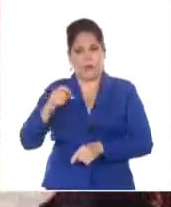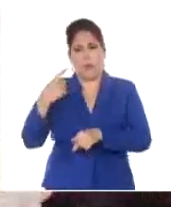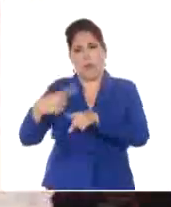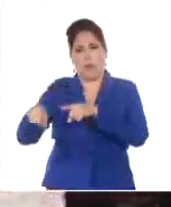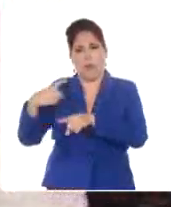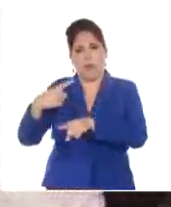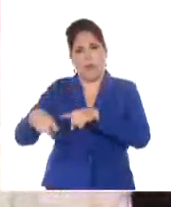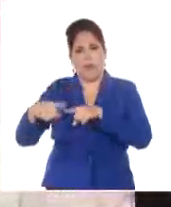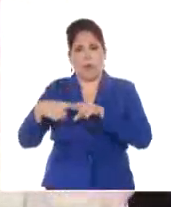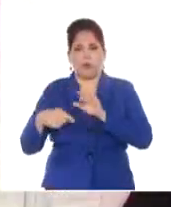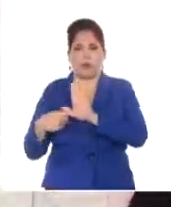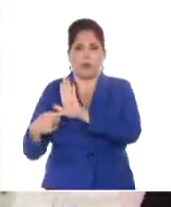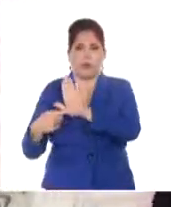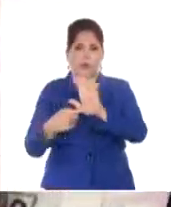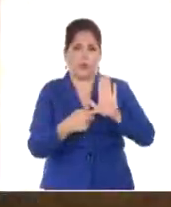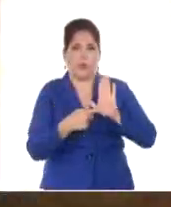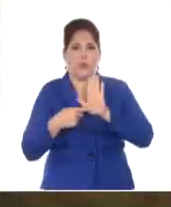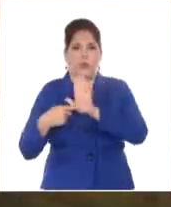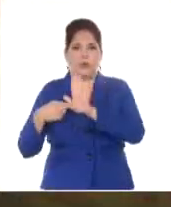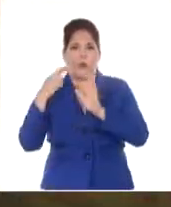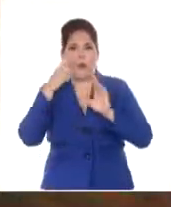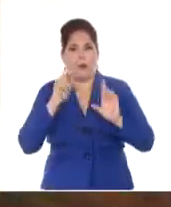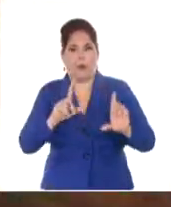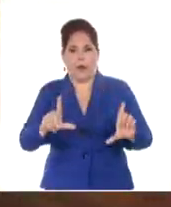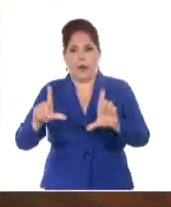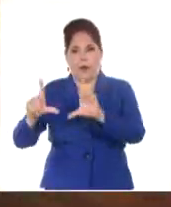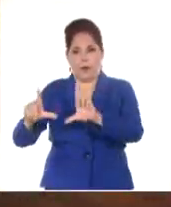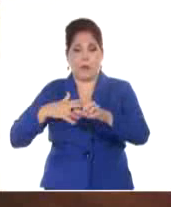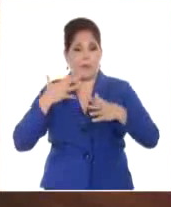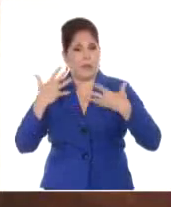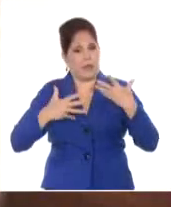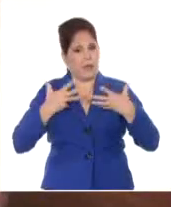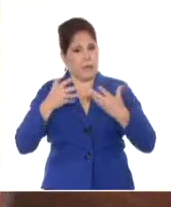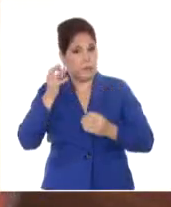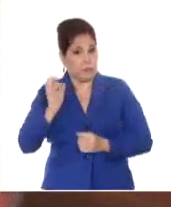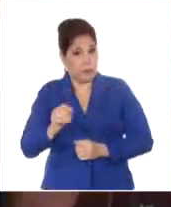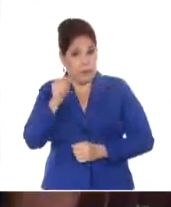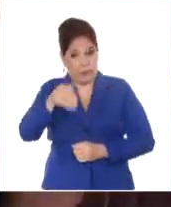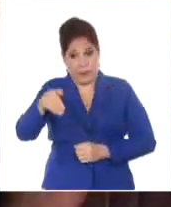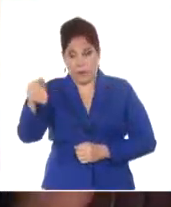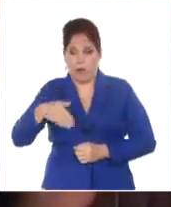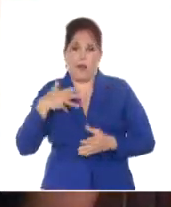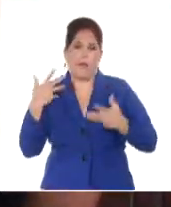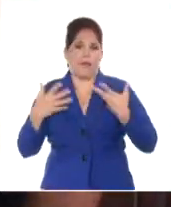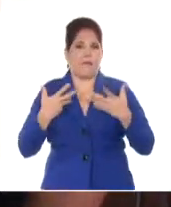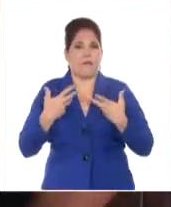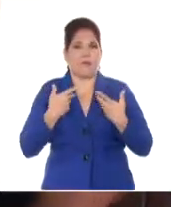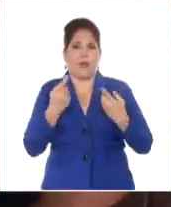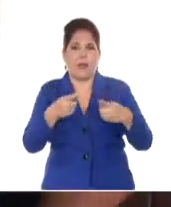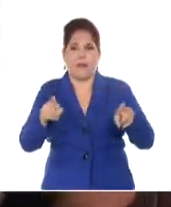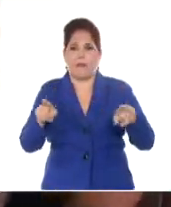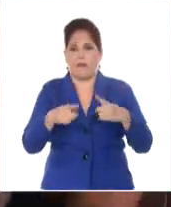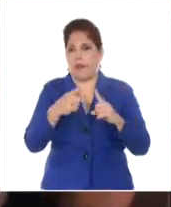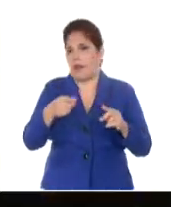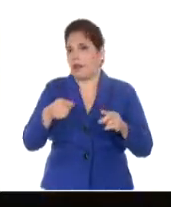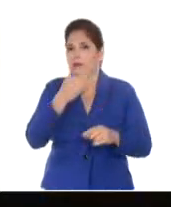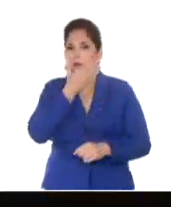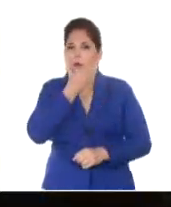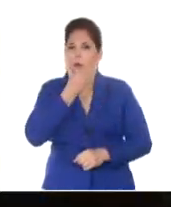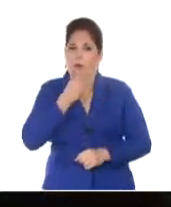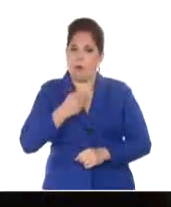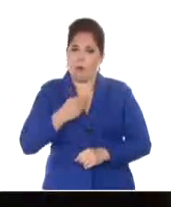también mostró su agradecimiento. Por la celebración, los presentes disfrutaron de las actuaciones del talento